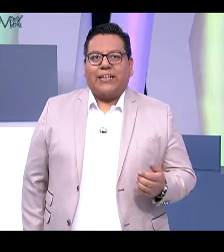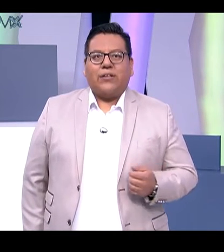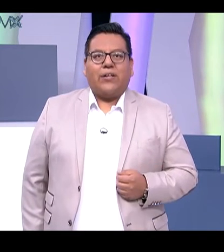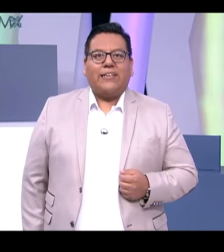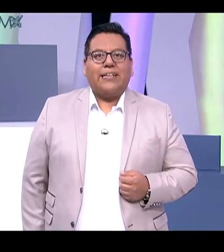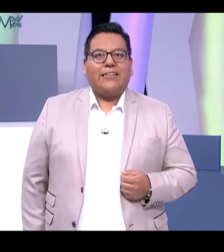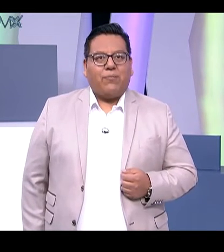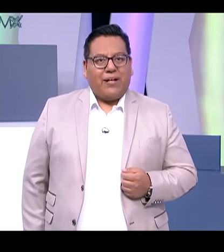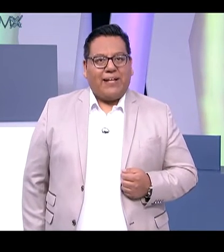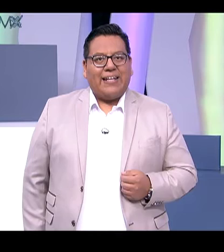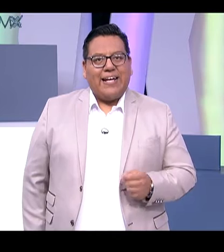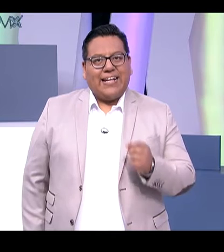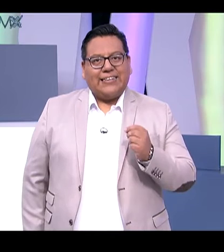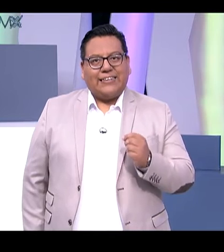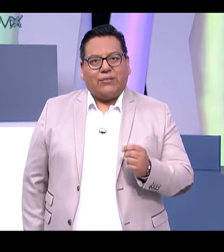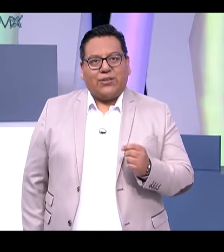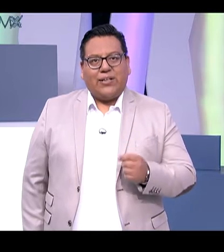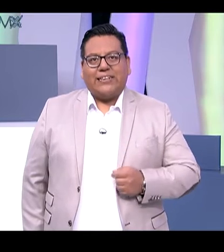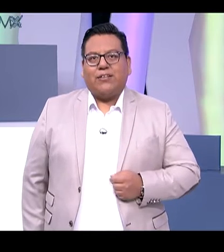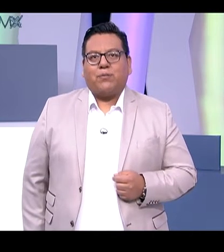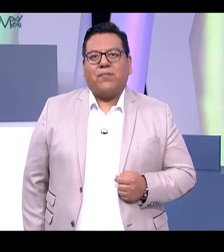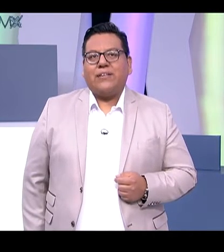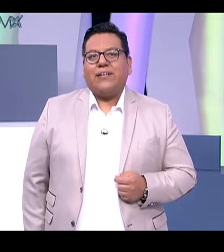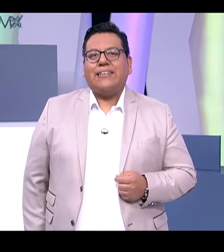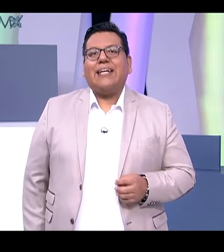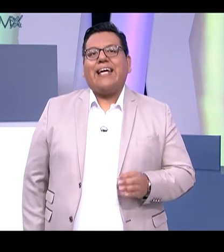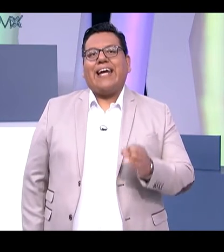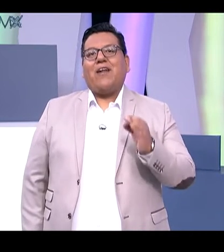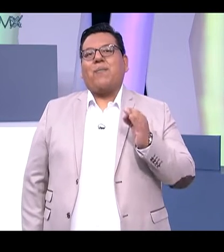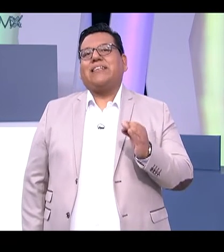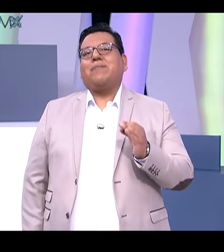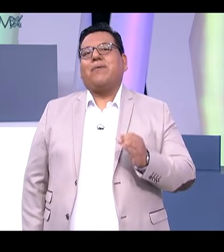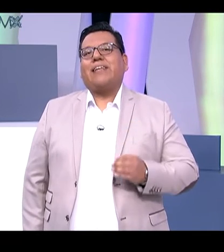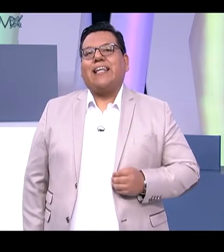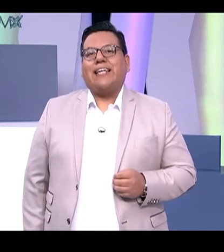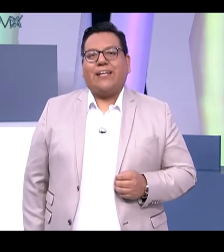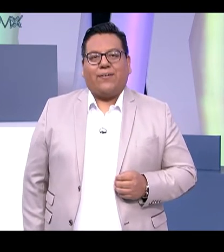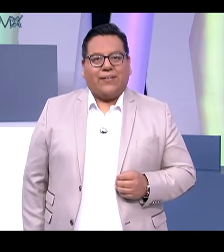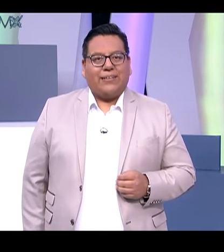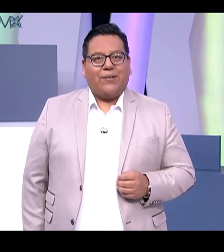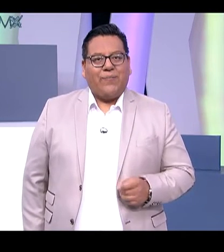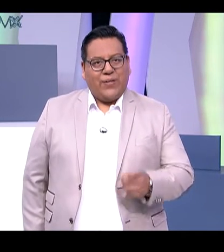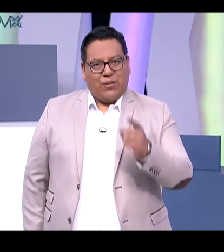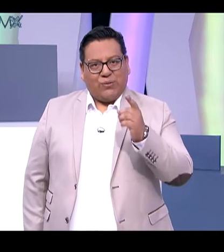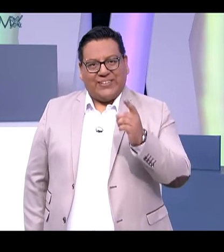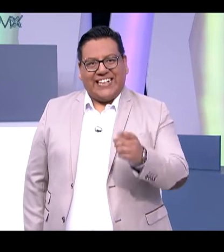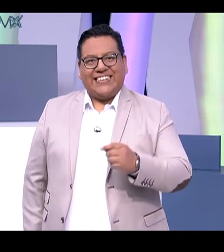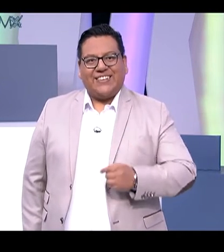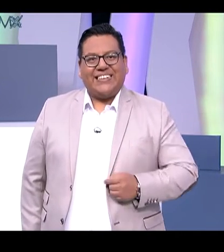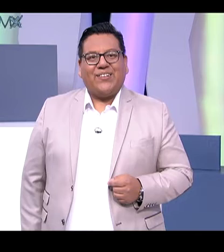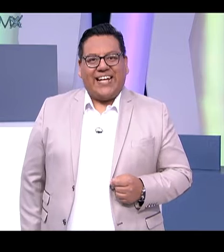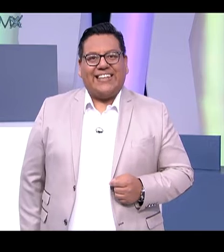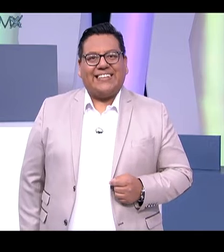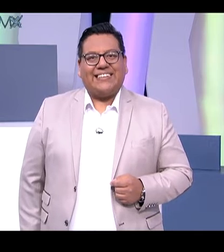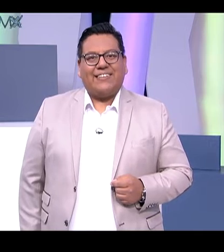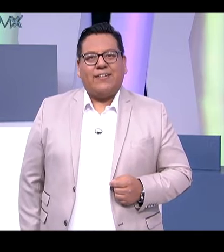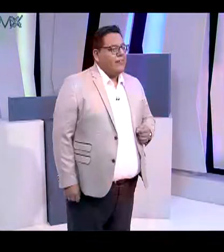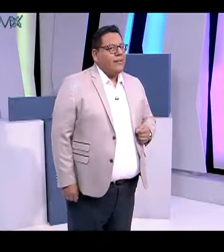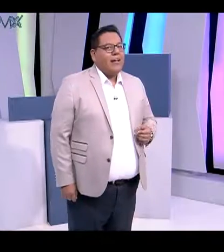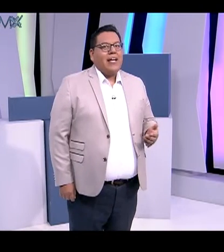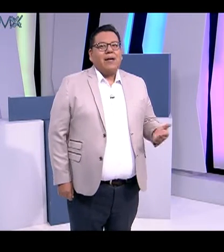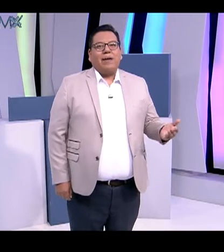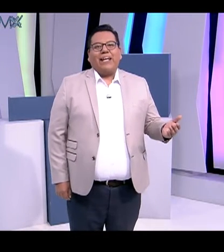el contexto donde se desenvuelven, las instituciones, los profesores y lo más importante de todo esto, ustedes los